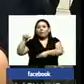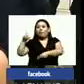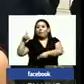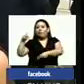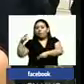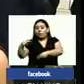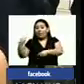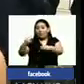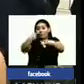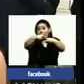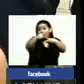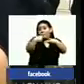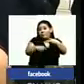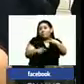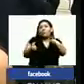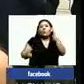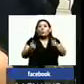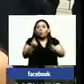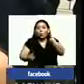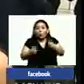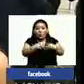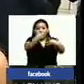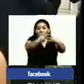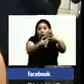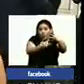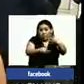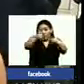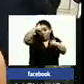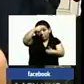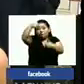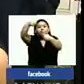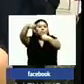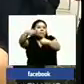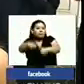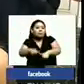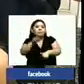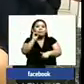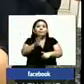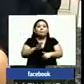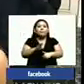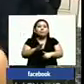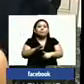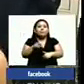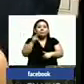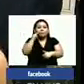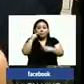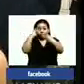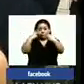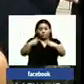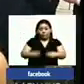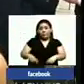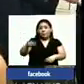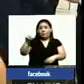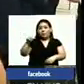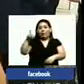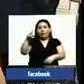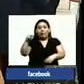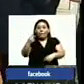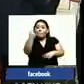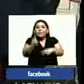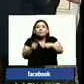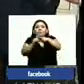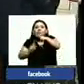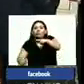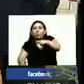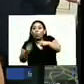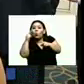cumplir con dos requisitos. Uno es que la ley que se apruebe contemple el registro de ADN de los desaparecidos y